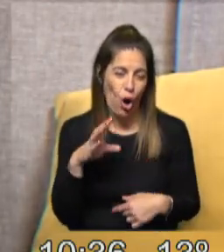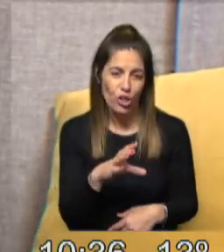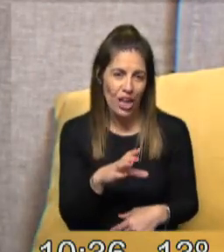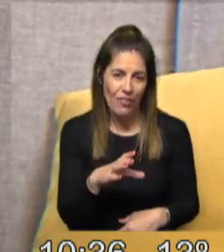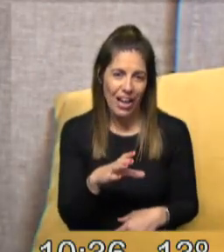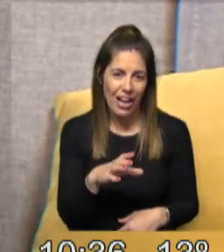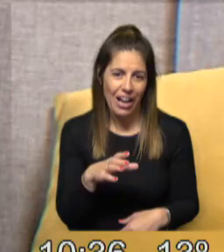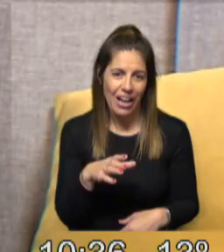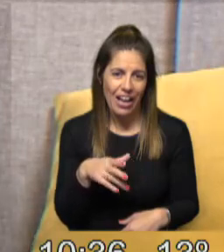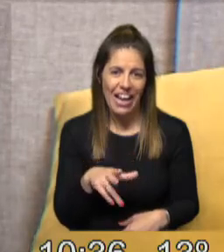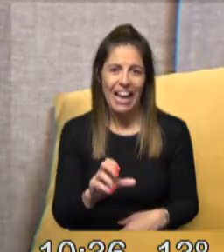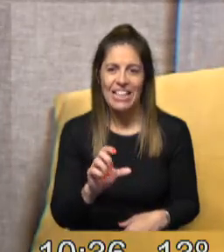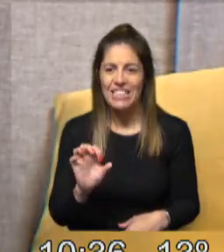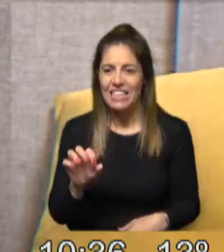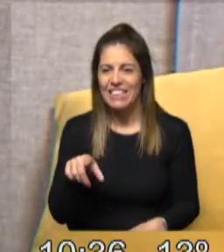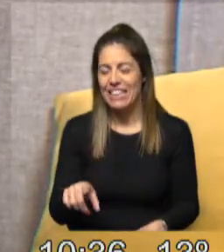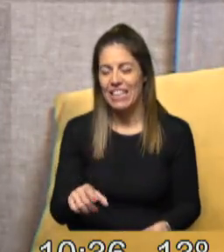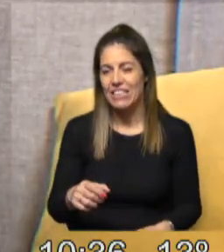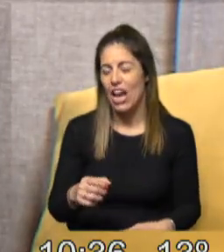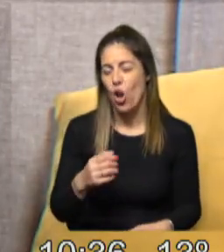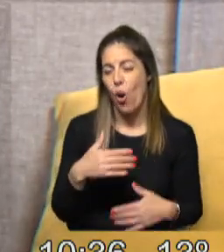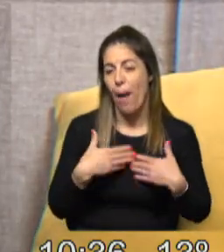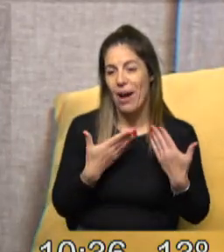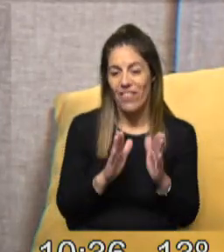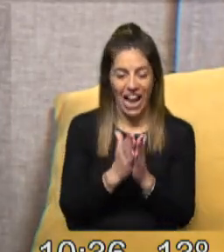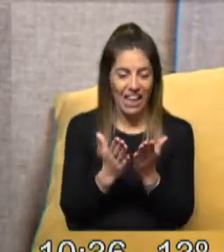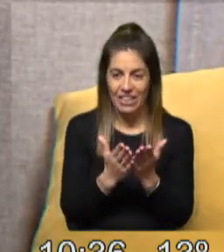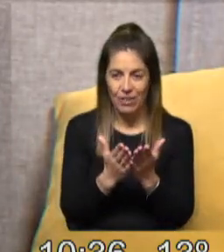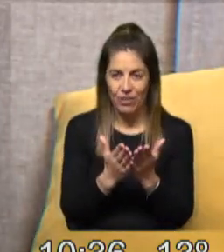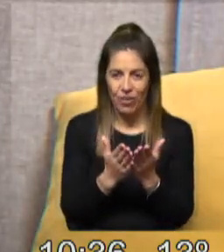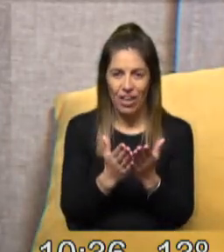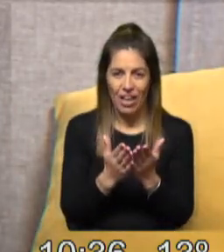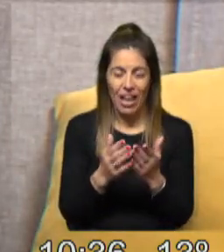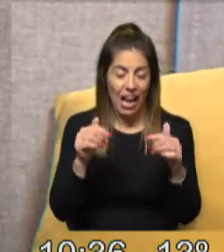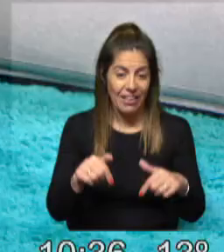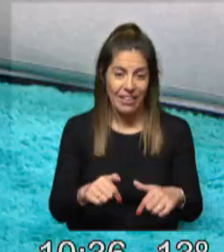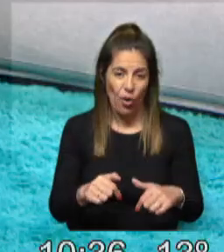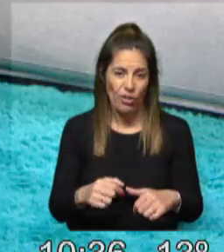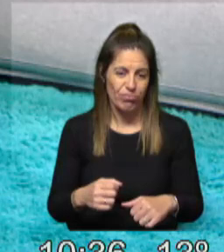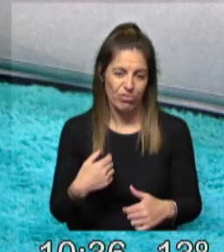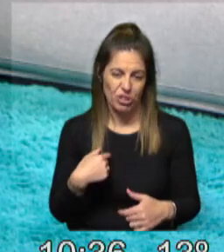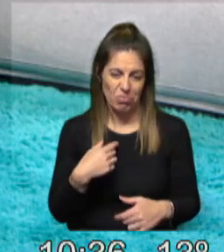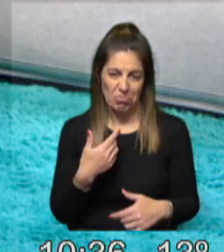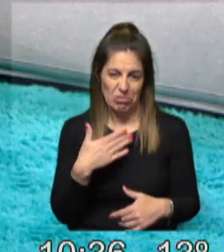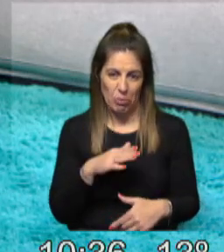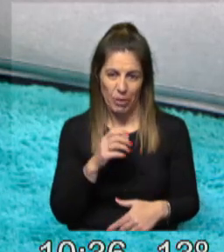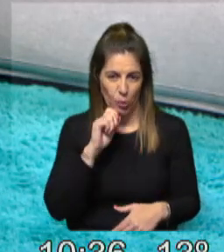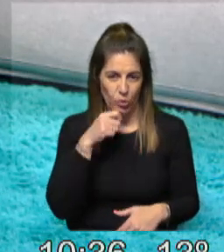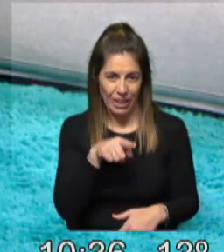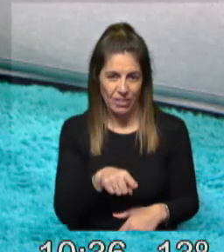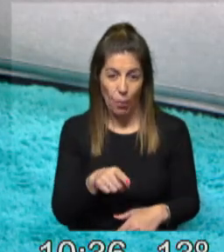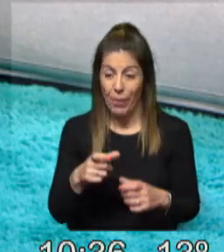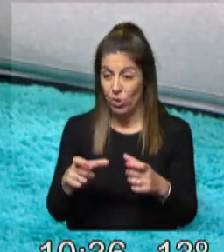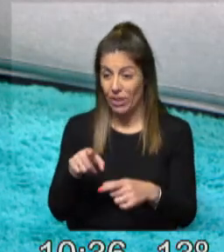en particular El Lobo Estepario, y ella lo amaba al libro. Y al día de hoy me sigue pareciendo sobrevalorado. Ay, mi amor. Para suerte de ella